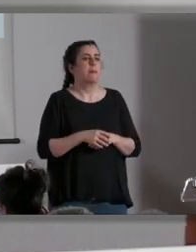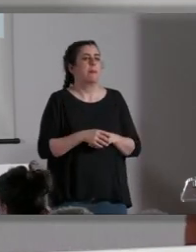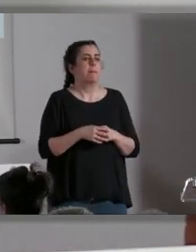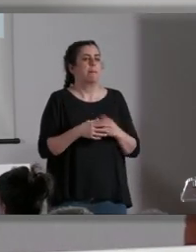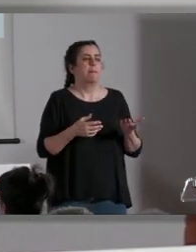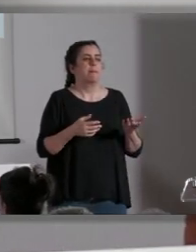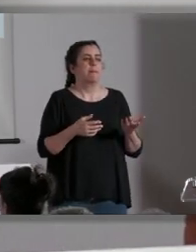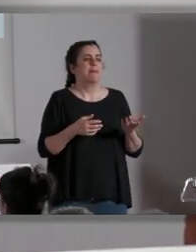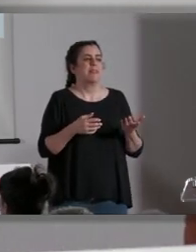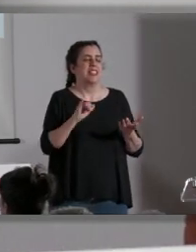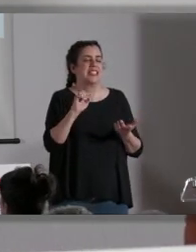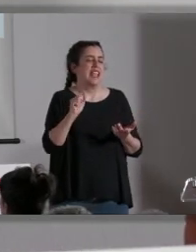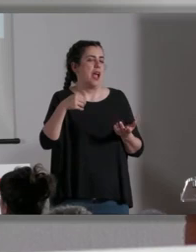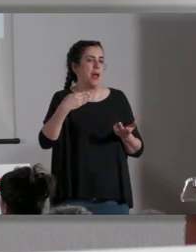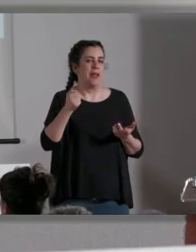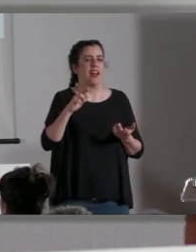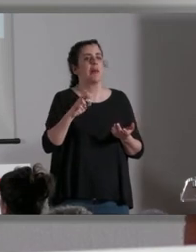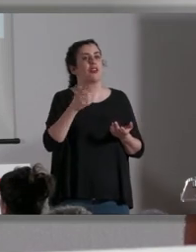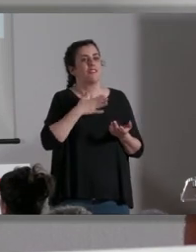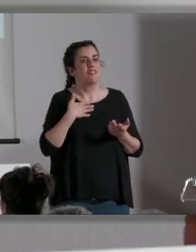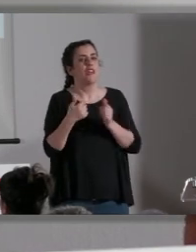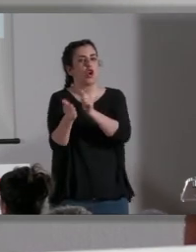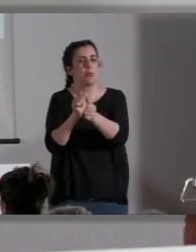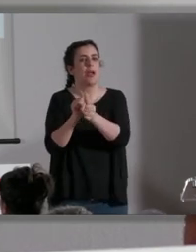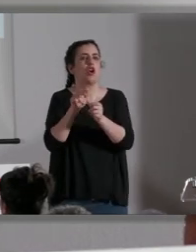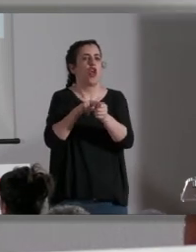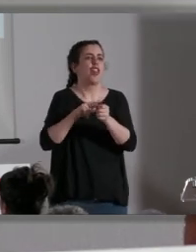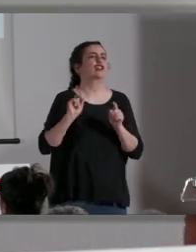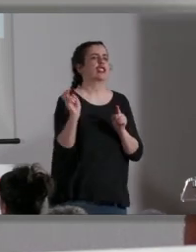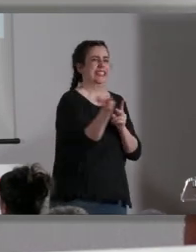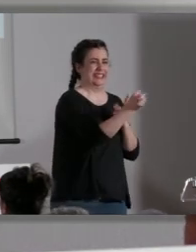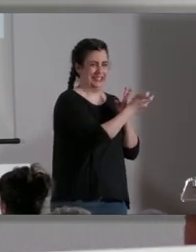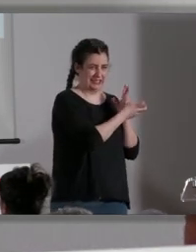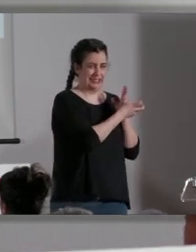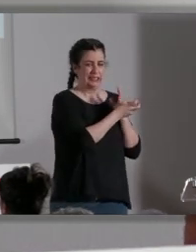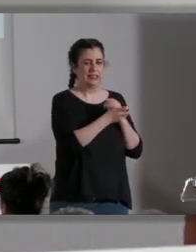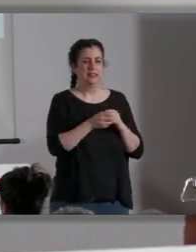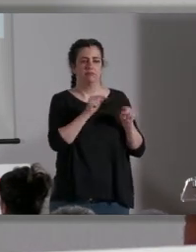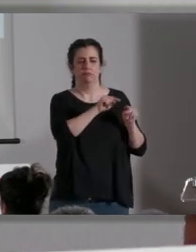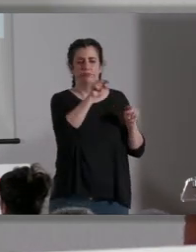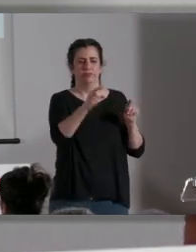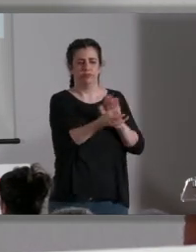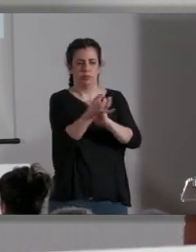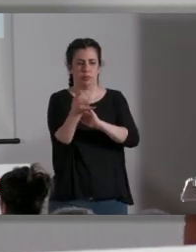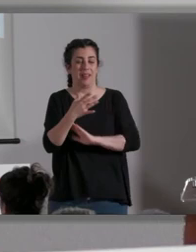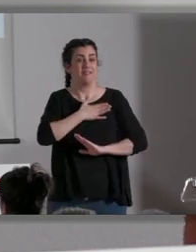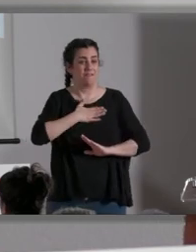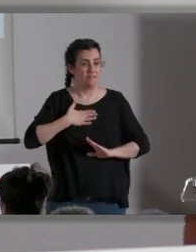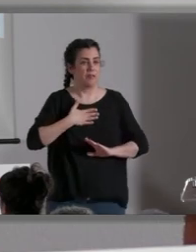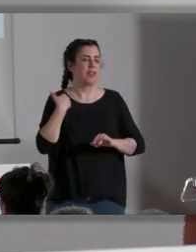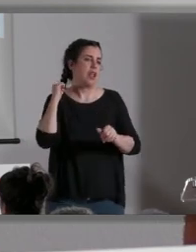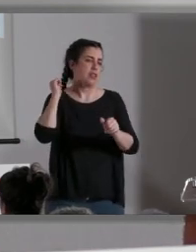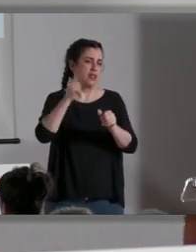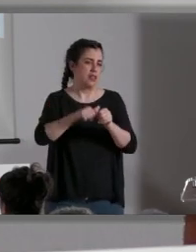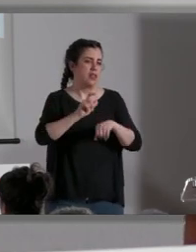que podamos replicarlos en los demás concejos. Después, con el tiempo y con mucho trabajo y con